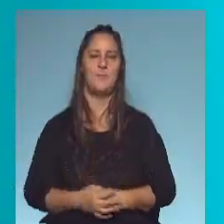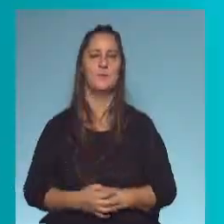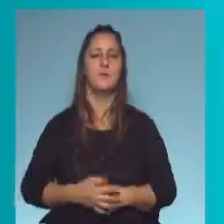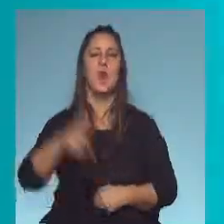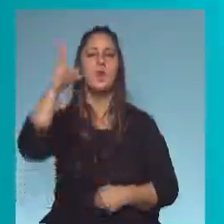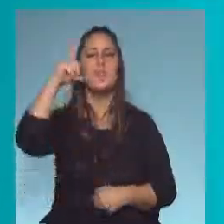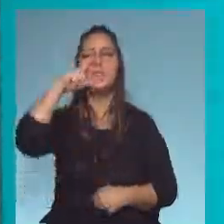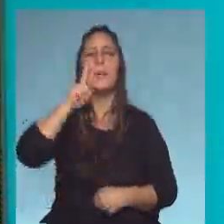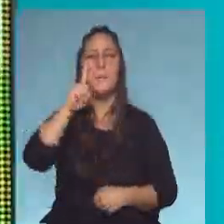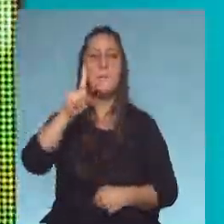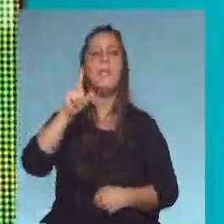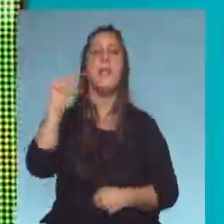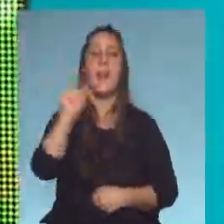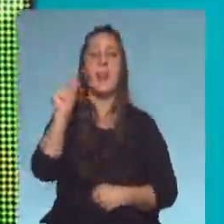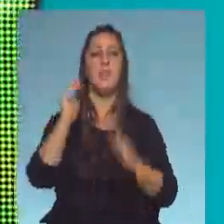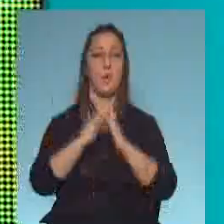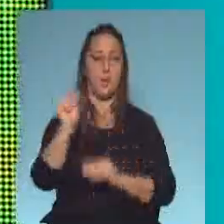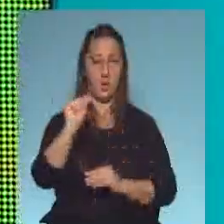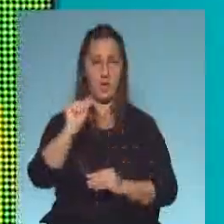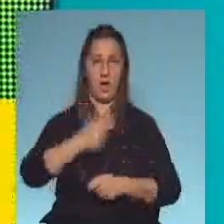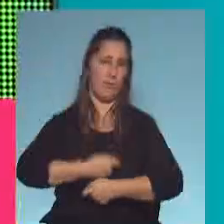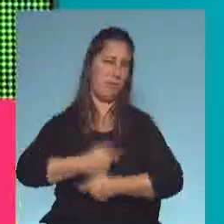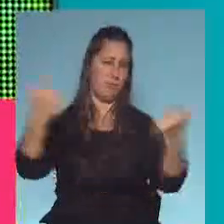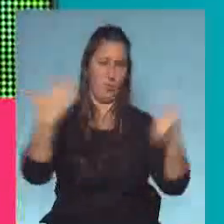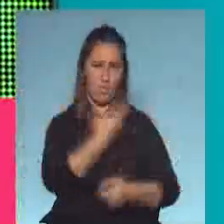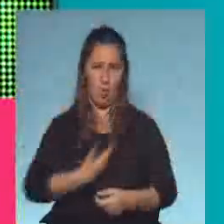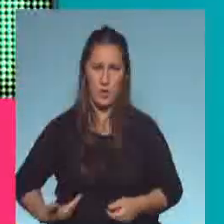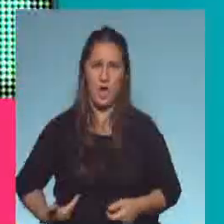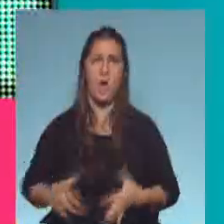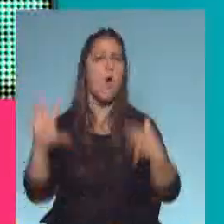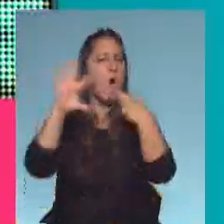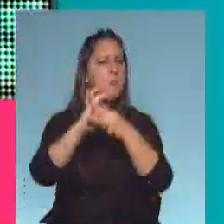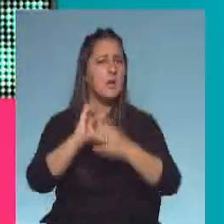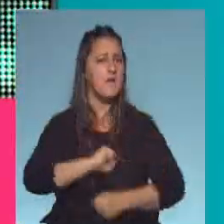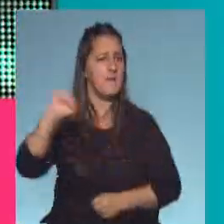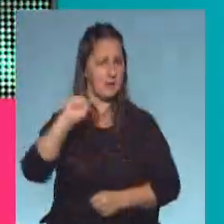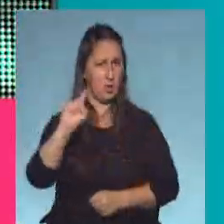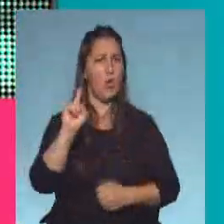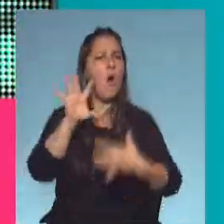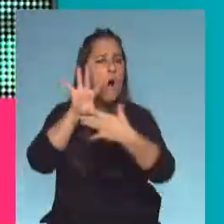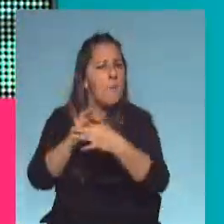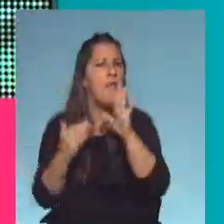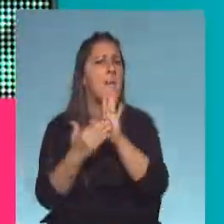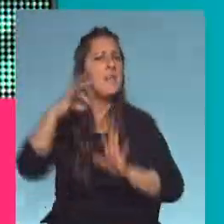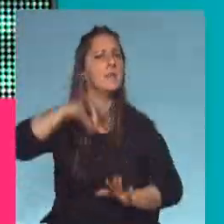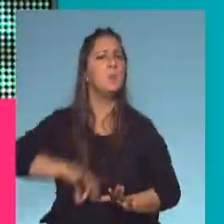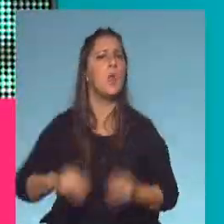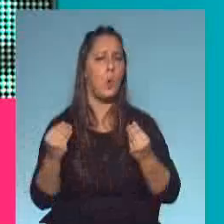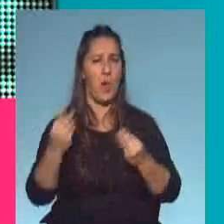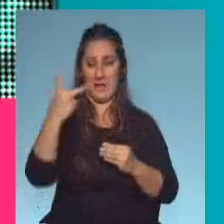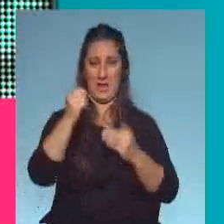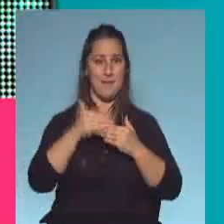87.000 créditos hipotecarios va a lanzar el gobierno, atados no a la inflación, sino atados al salario y con 3 meses de